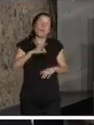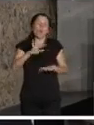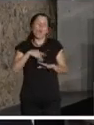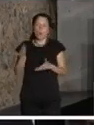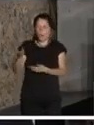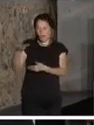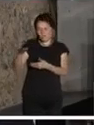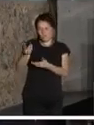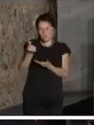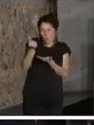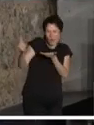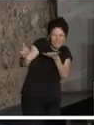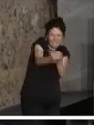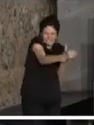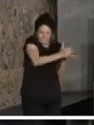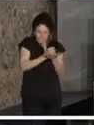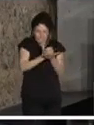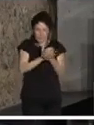llenarse los bolsillos